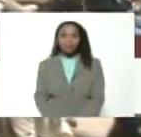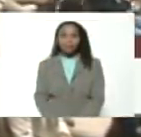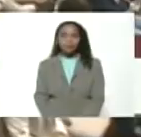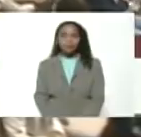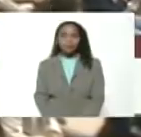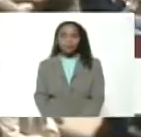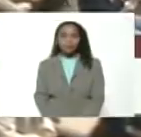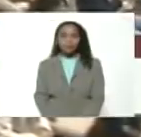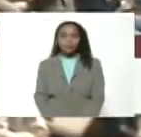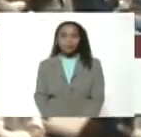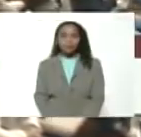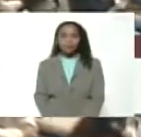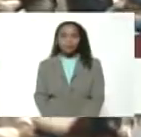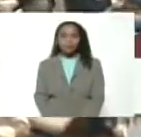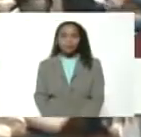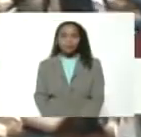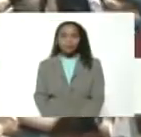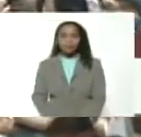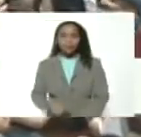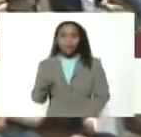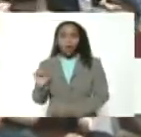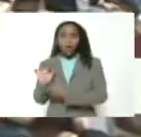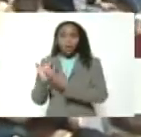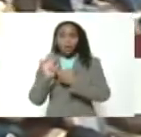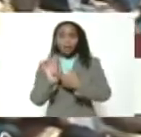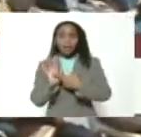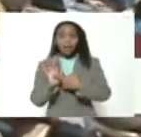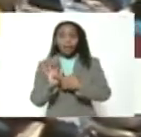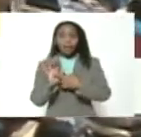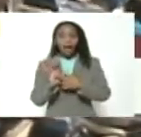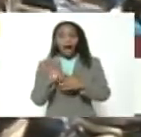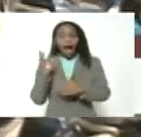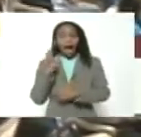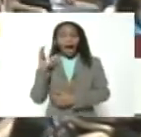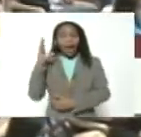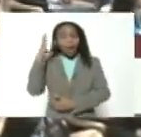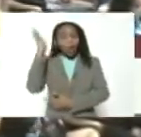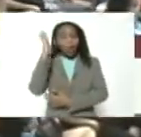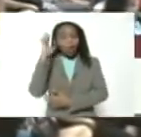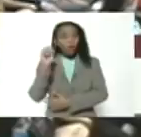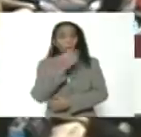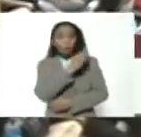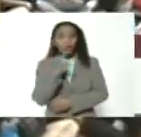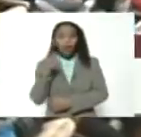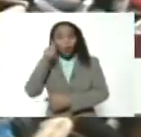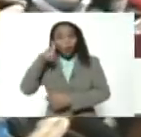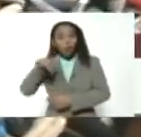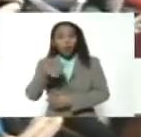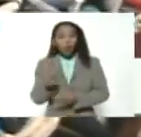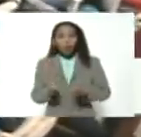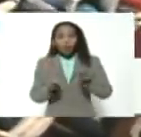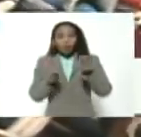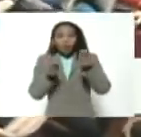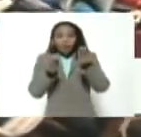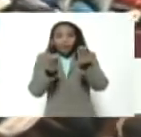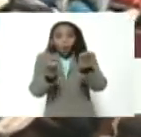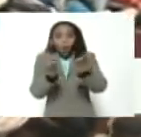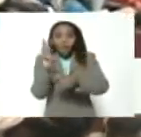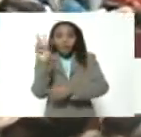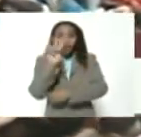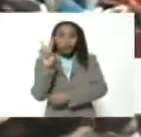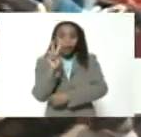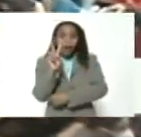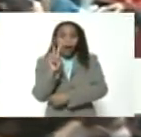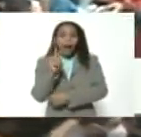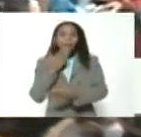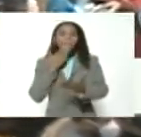Procede los representantes del Congreso Bicentenario de los Pueblos a entregar ante el jefe de Estado venezolano